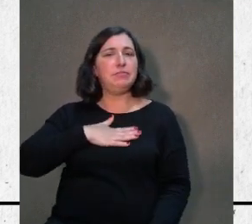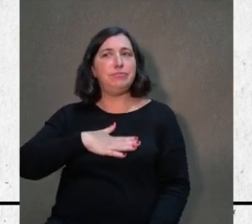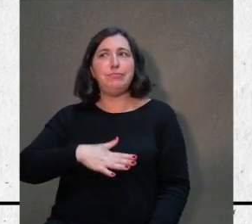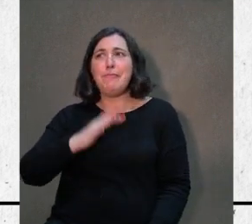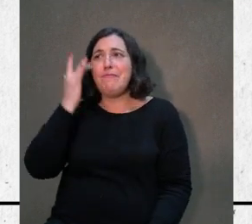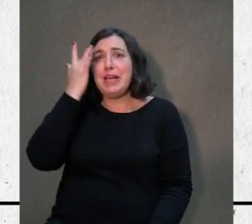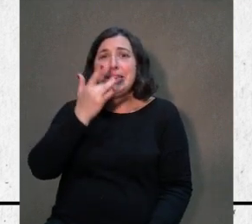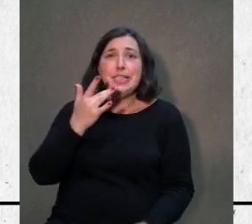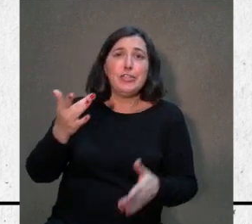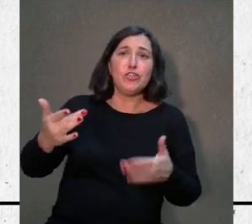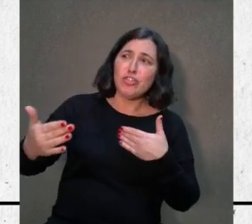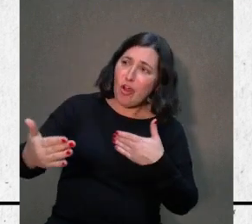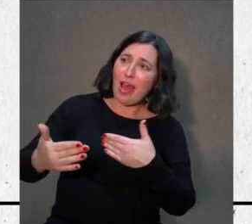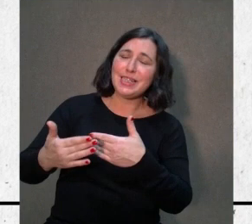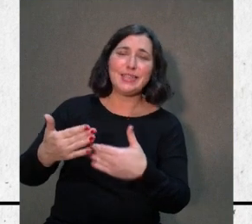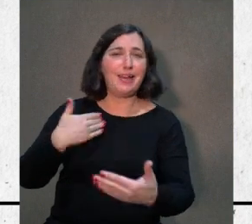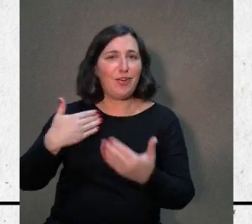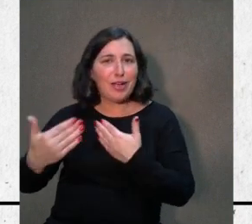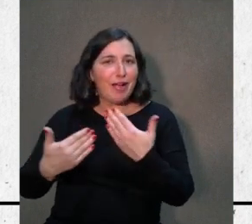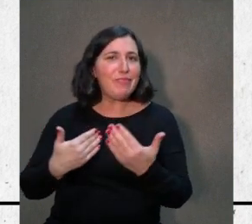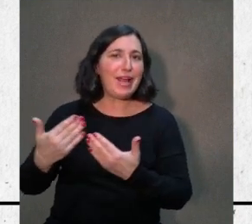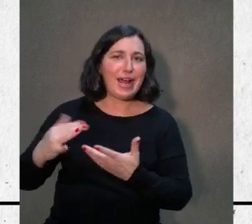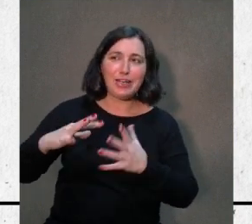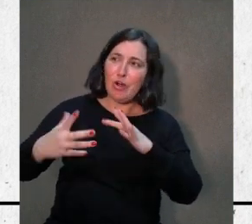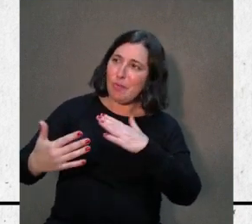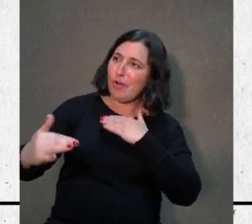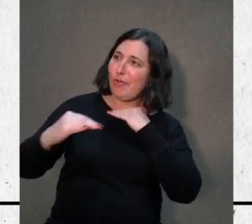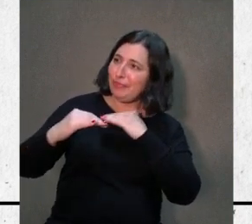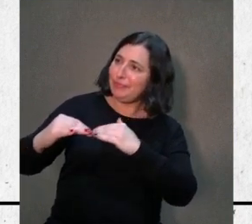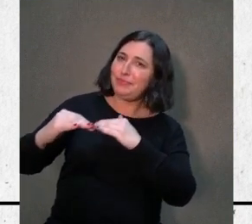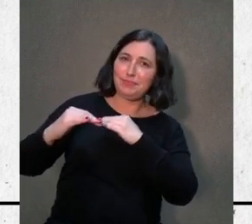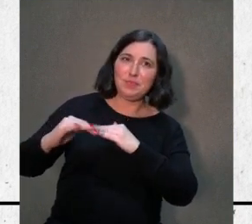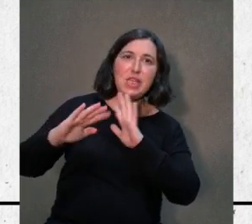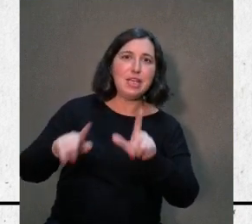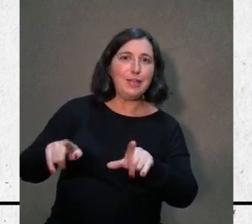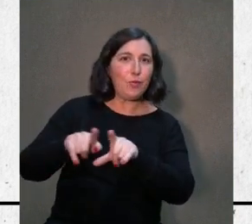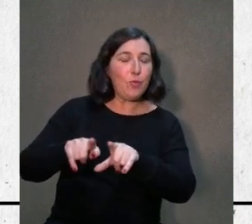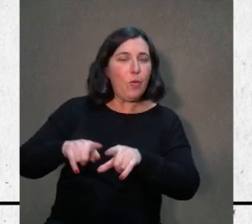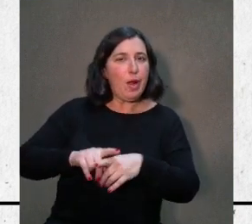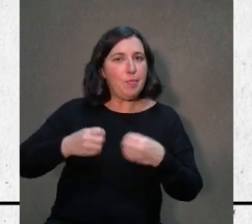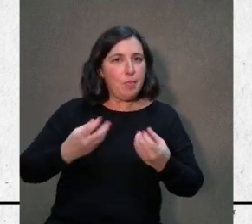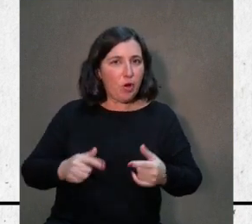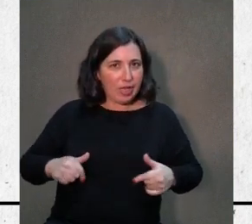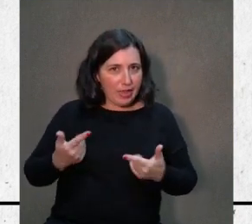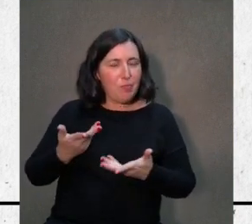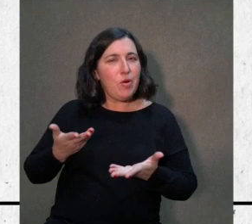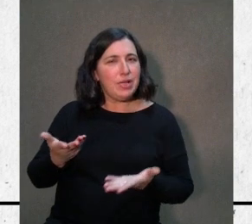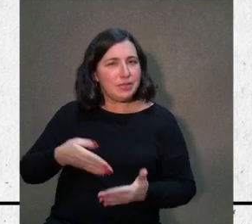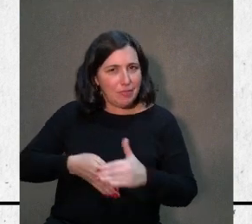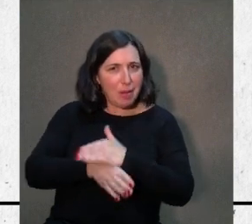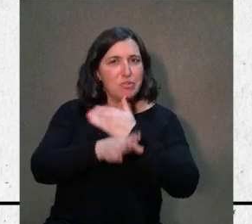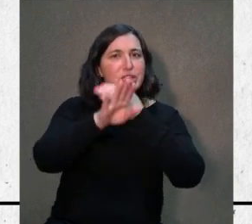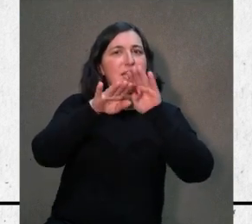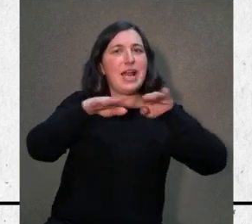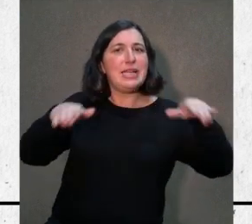una belleza. Entonces voy y le hablo y charlamos, y estamos como en esa ahí, como bajando, porque después vamos a